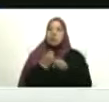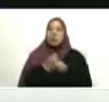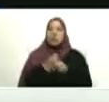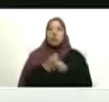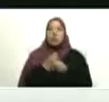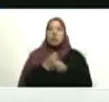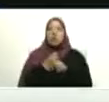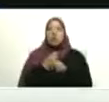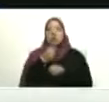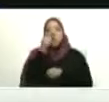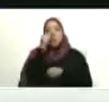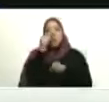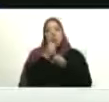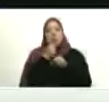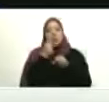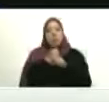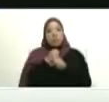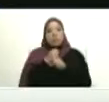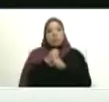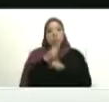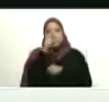urbanismo, Doña Rosa,